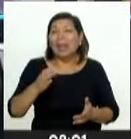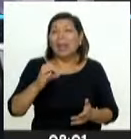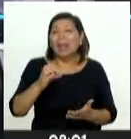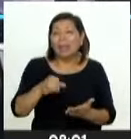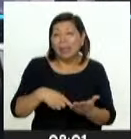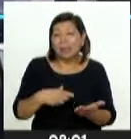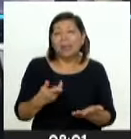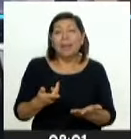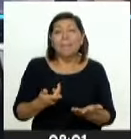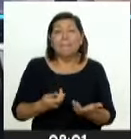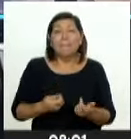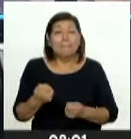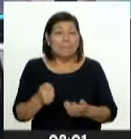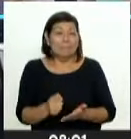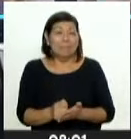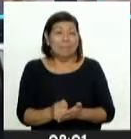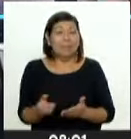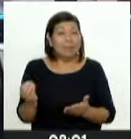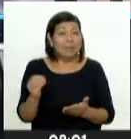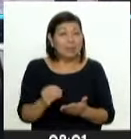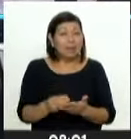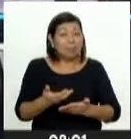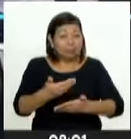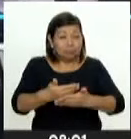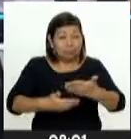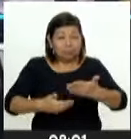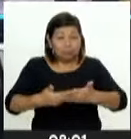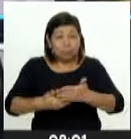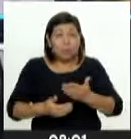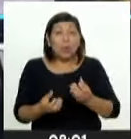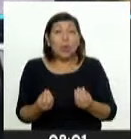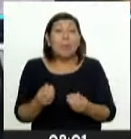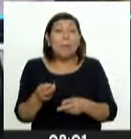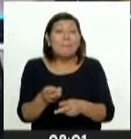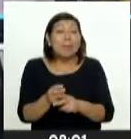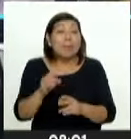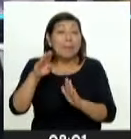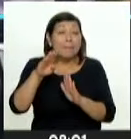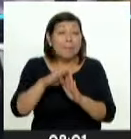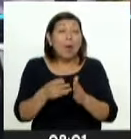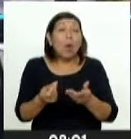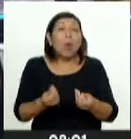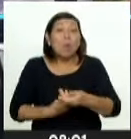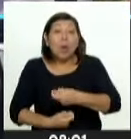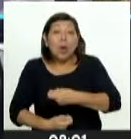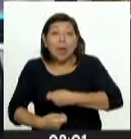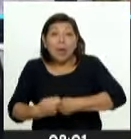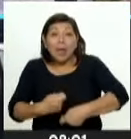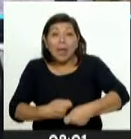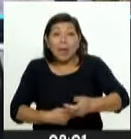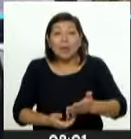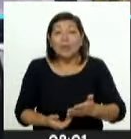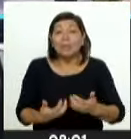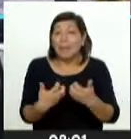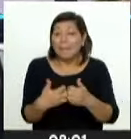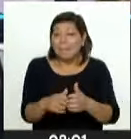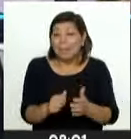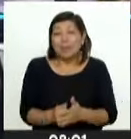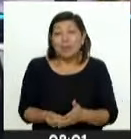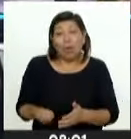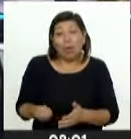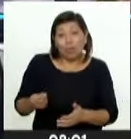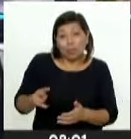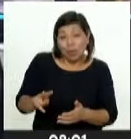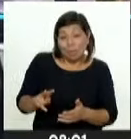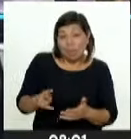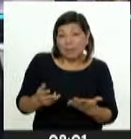préstamos para de convenio de descuento con planilla, etcétera. Así como los préstamos MIPE, ¿no? Para negocios de pequeña y microempresa, ¿no? El doble de esa